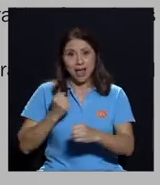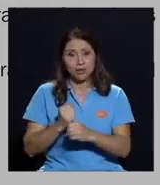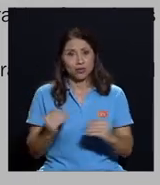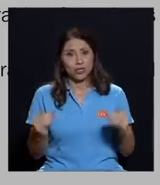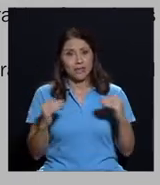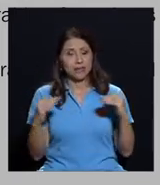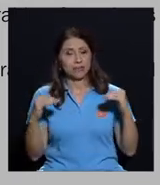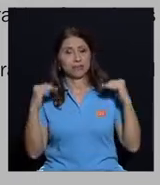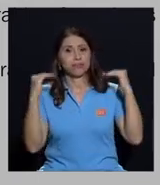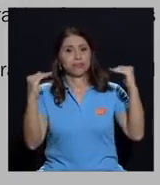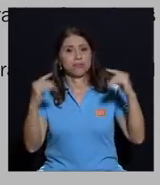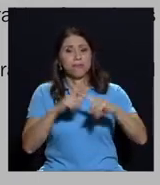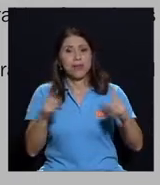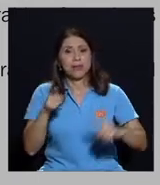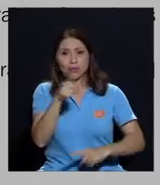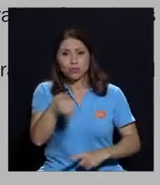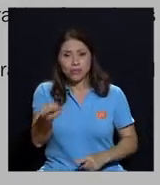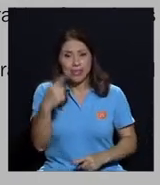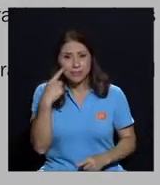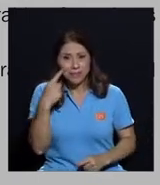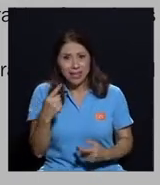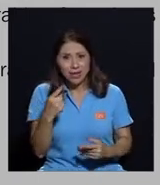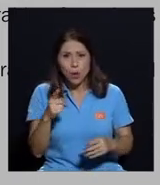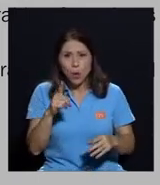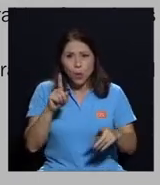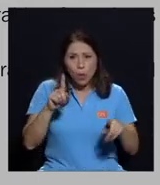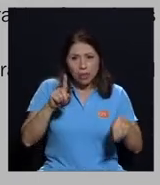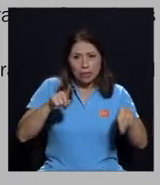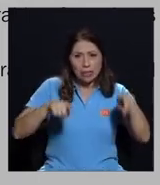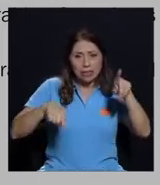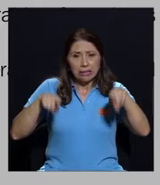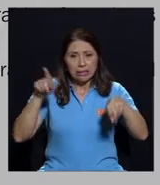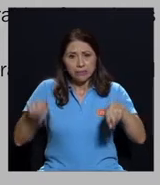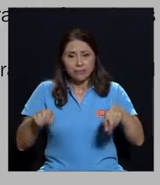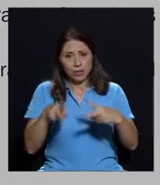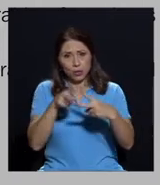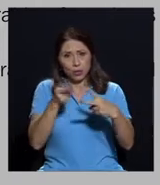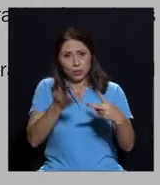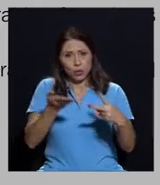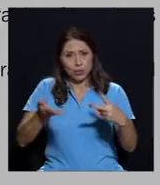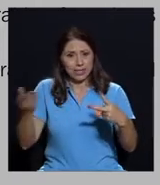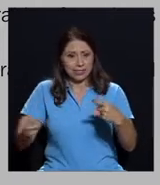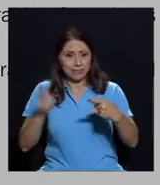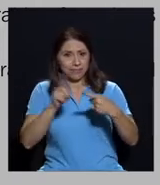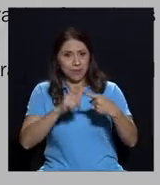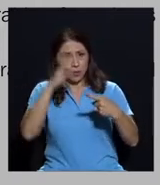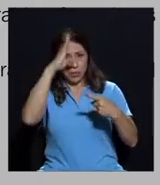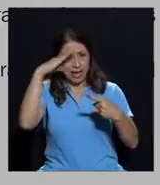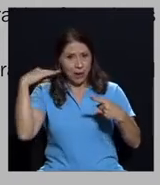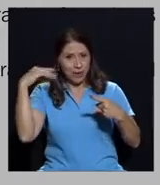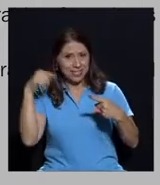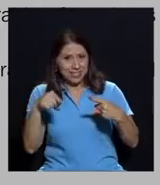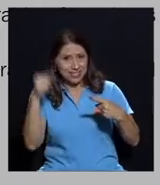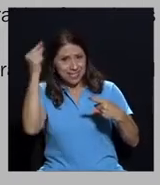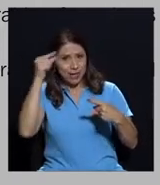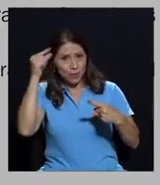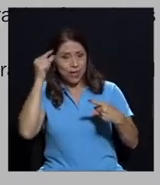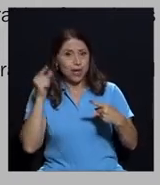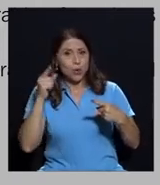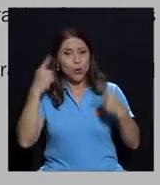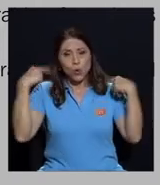ustedes ven como una oscilación ahí ocurren dos cosas doña el gobierno de laura chinchilla logró disminuir